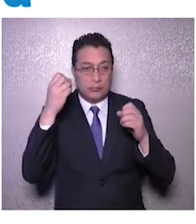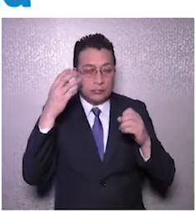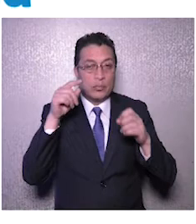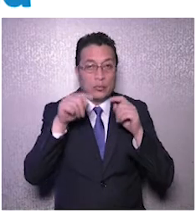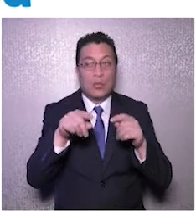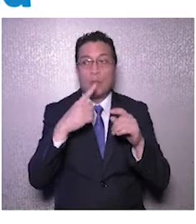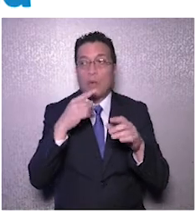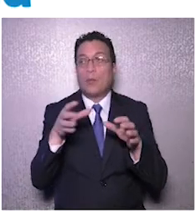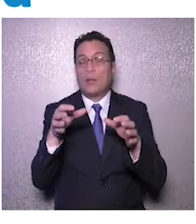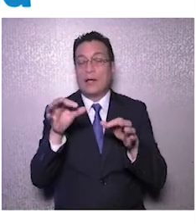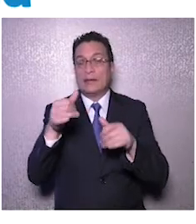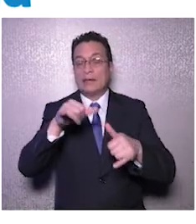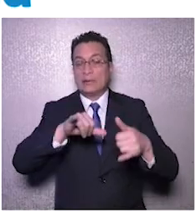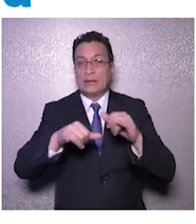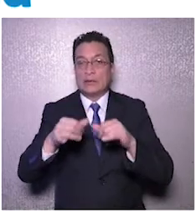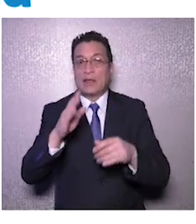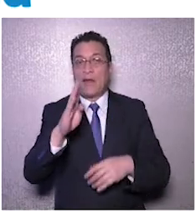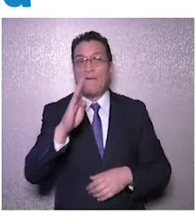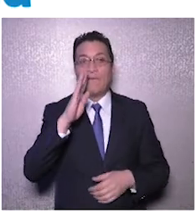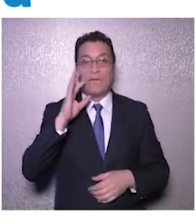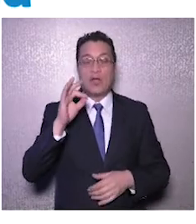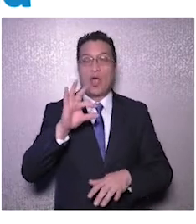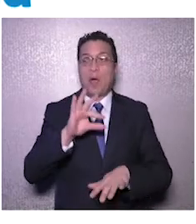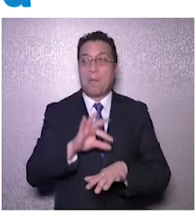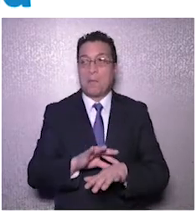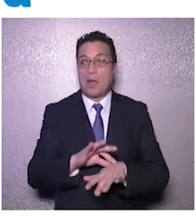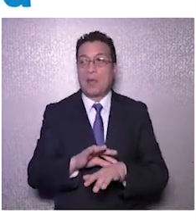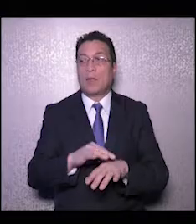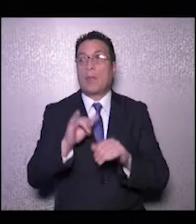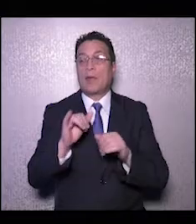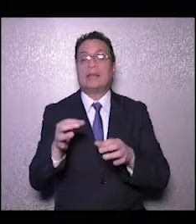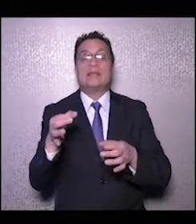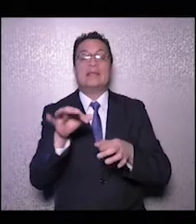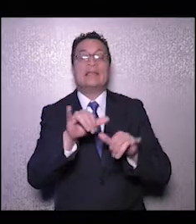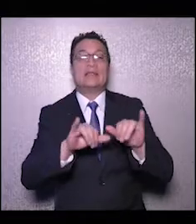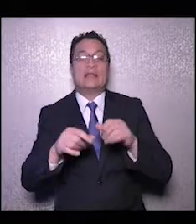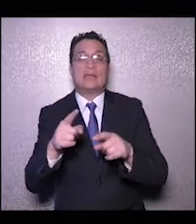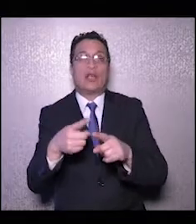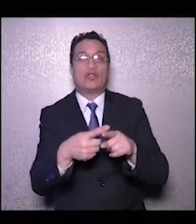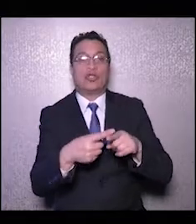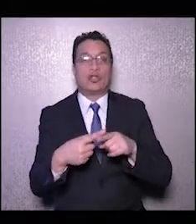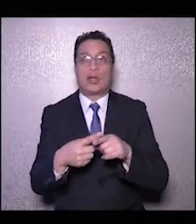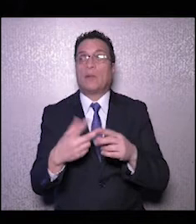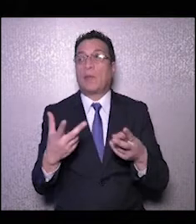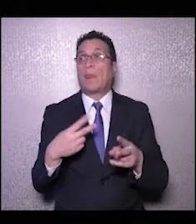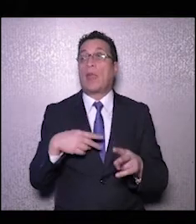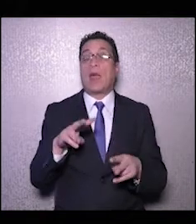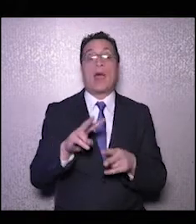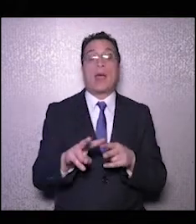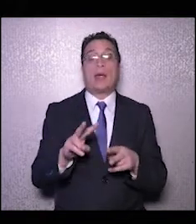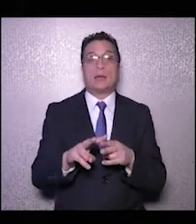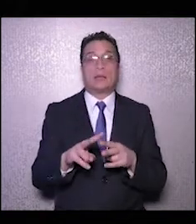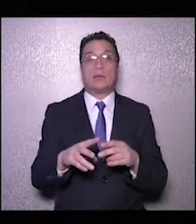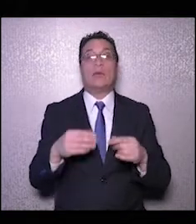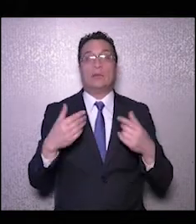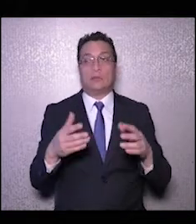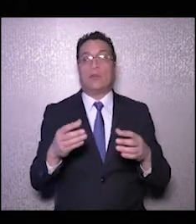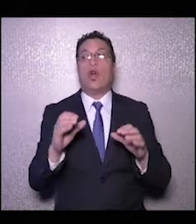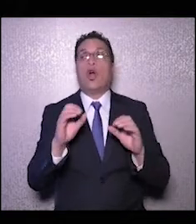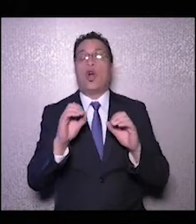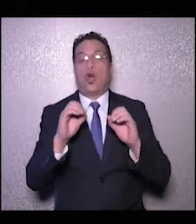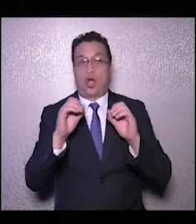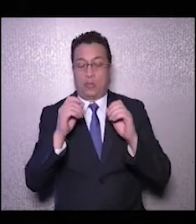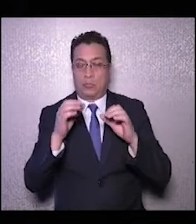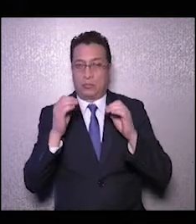entre las ciencias biomédicas, las ciencias de las TI y las ciencias sociales. Y lo que hacemos es optimizar el uso de la